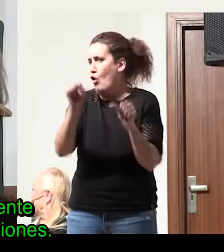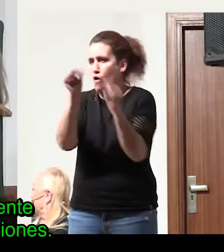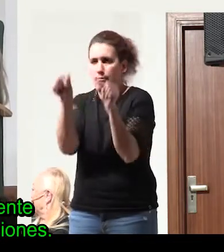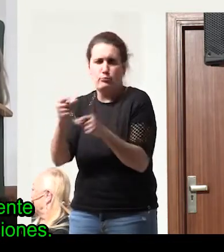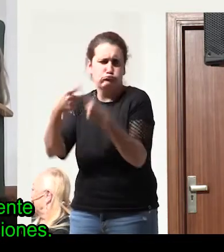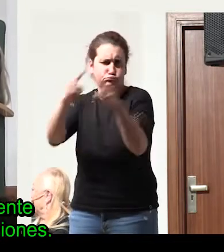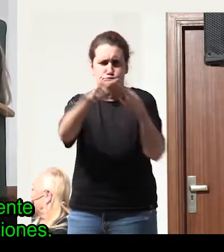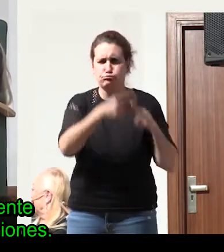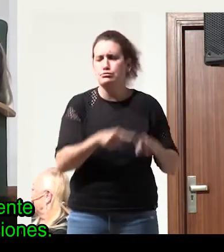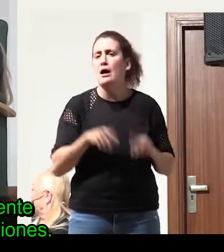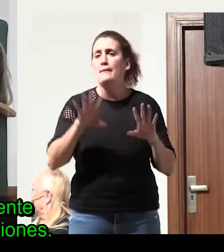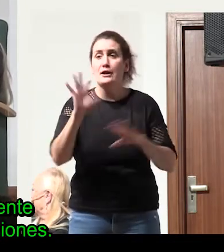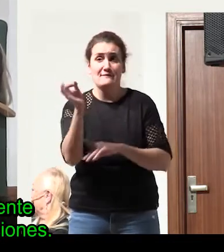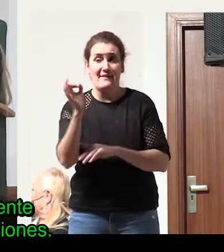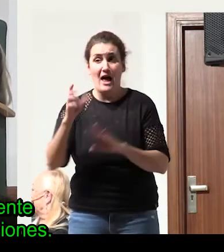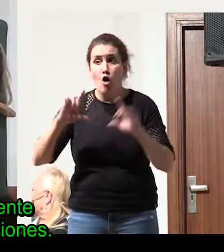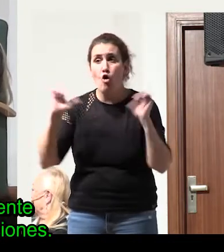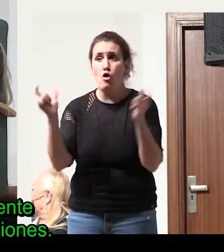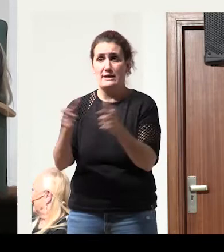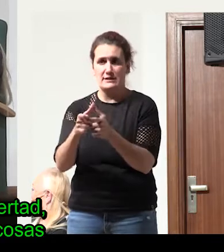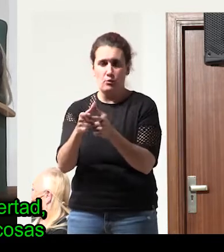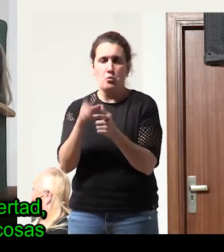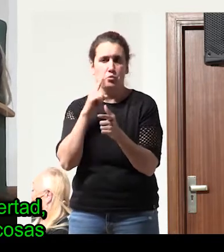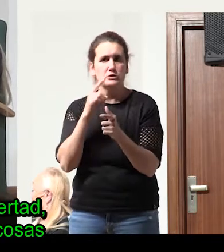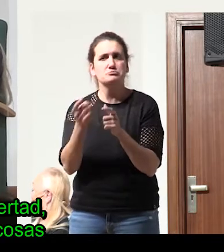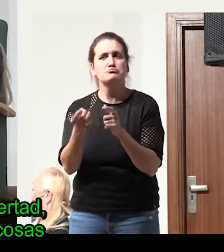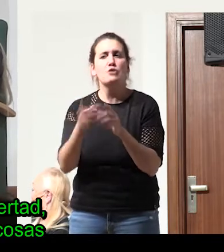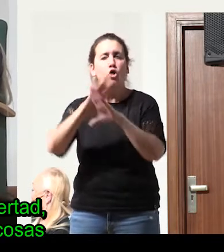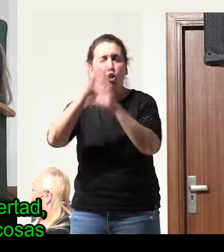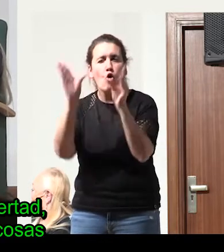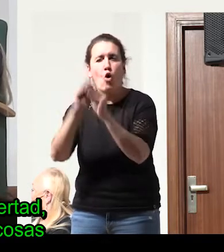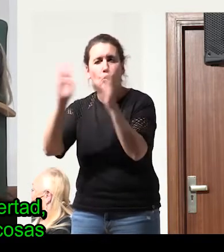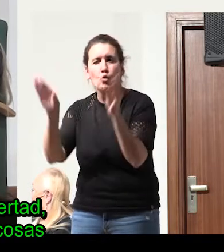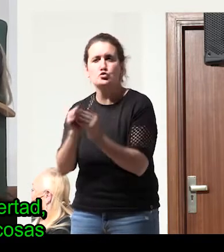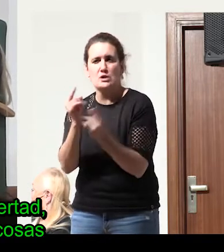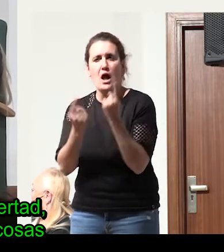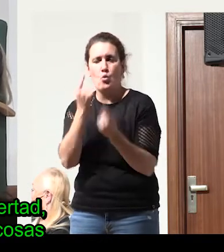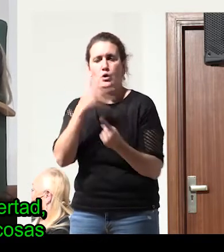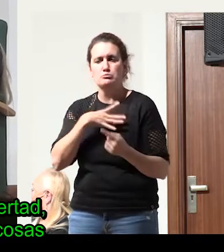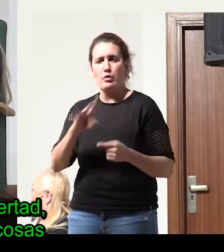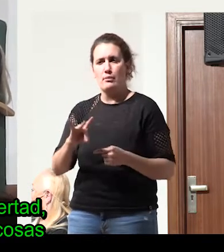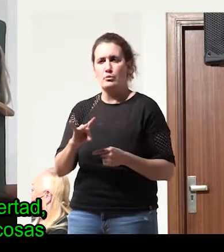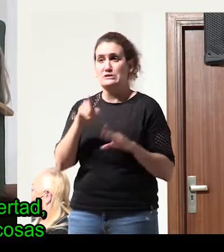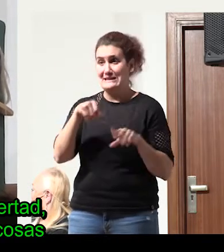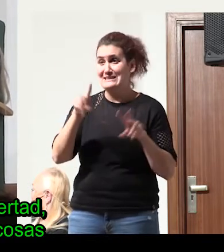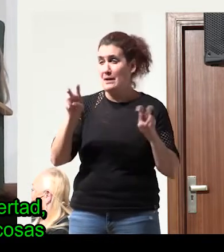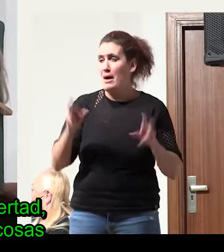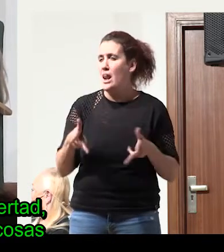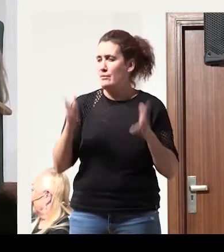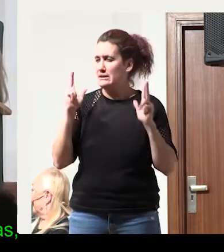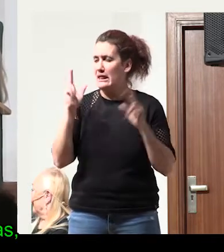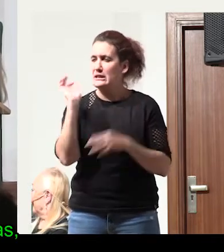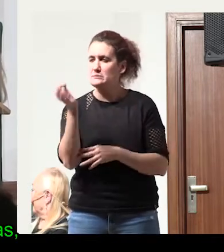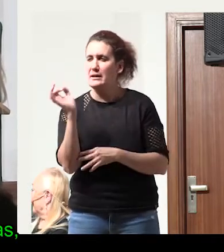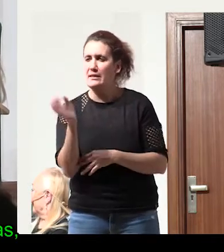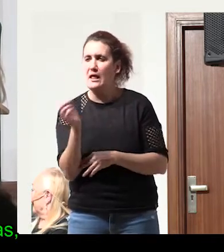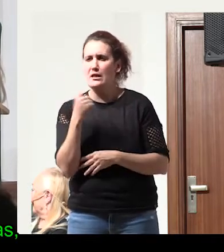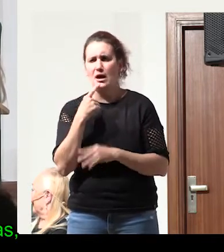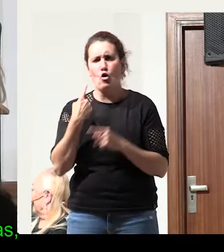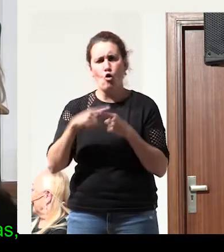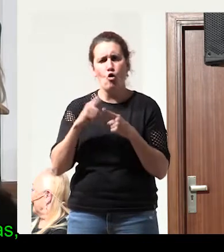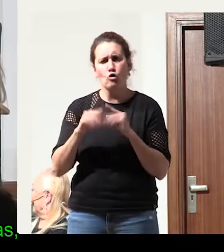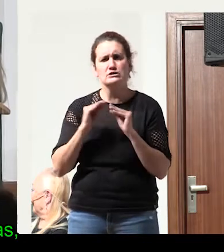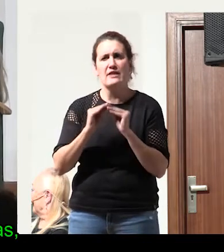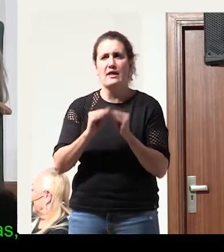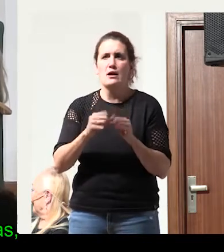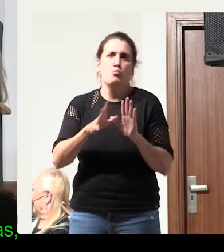verdad que colectivamente podríamos sacar algunas conclusiones, y yo creo que en ese tema de la libertad, pues sí que es verdad que podremos hacer cosas que igual con 40